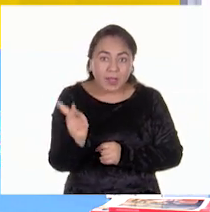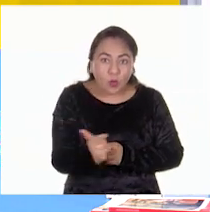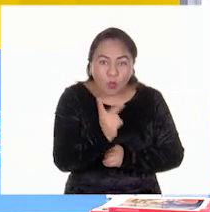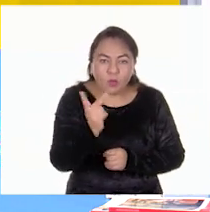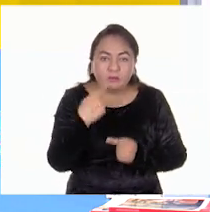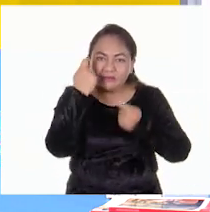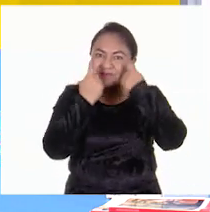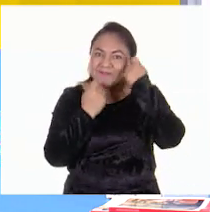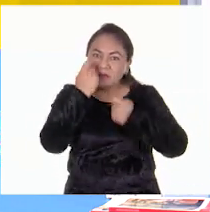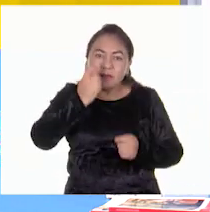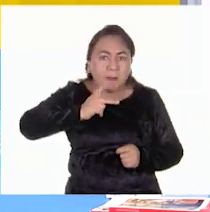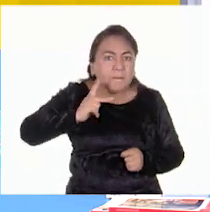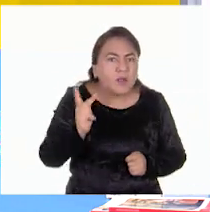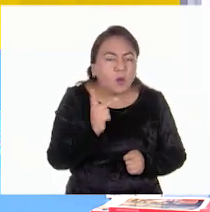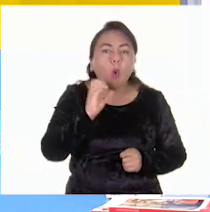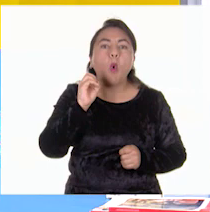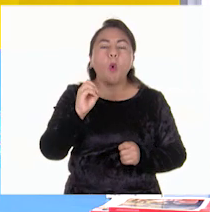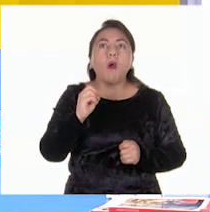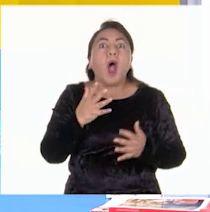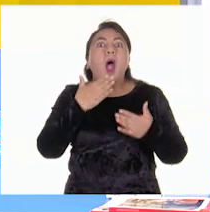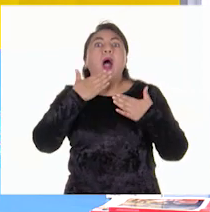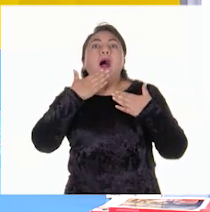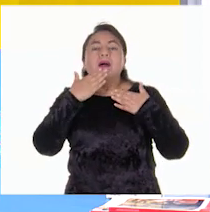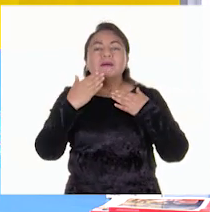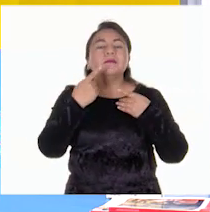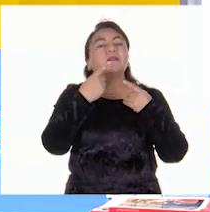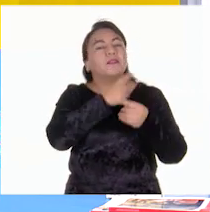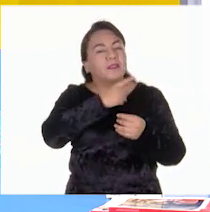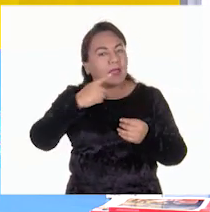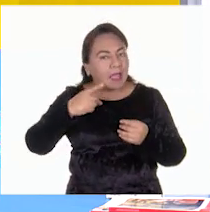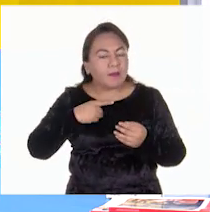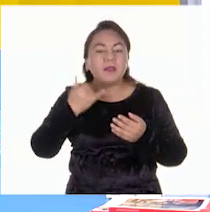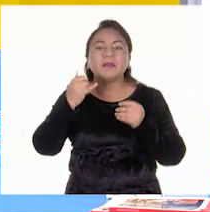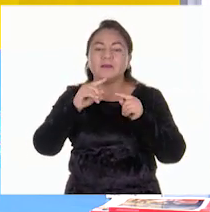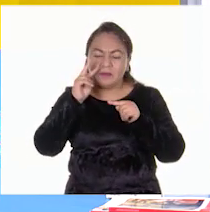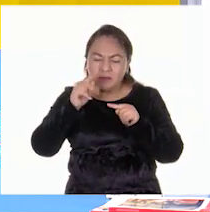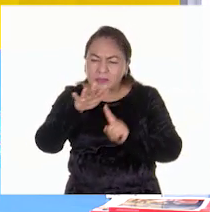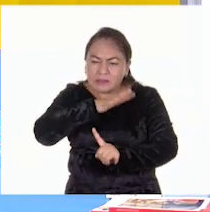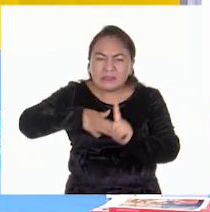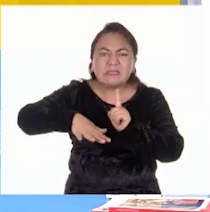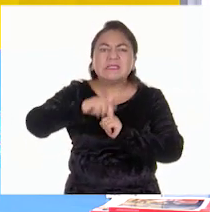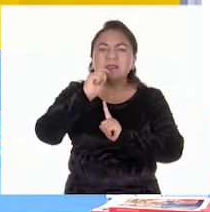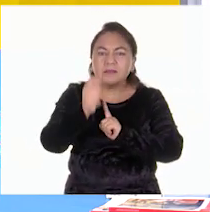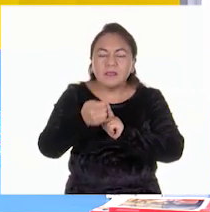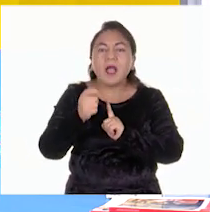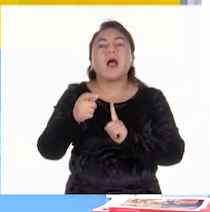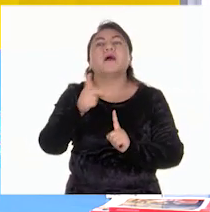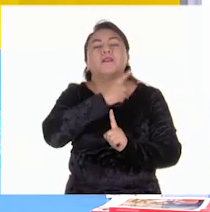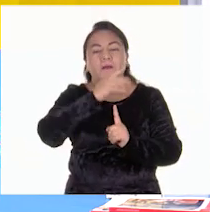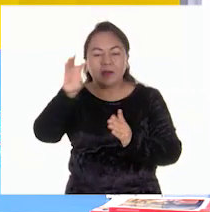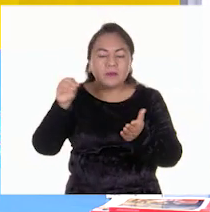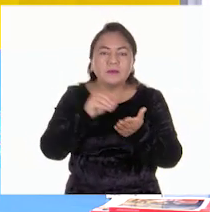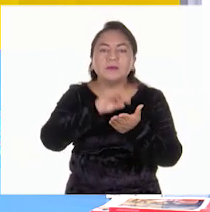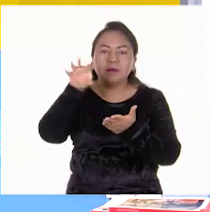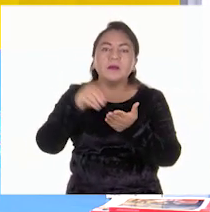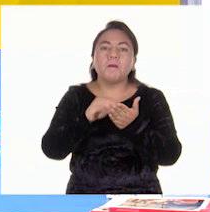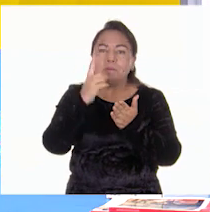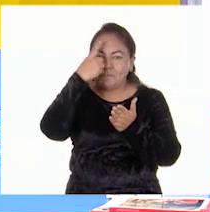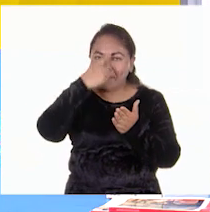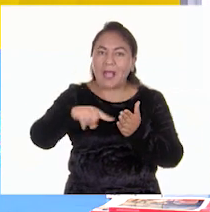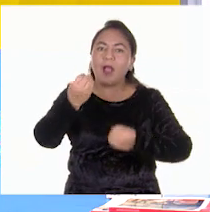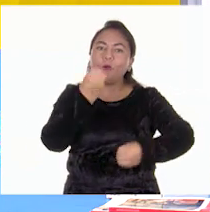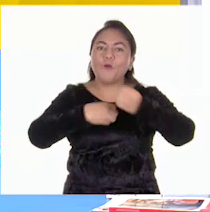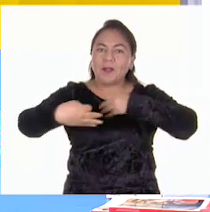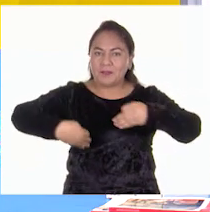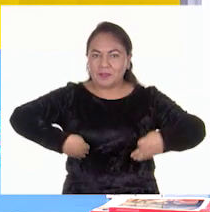exclamación como las acotaciones deben emplearse para mostrar la entonación en la dramatización, tal como